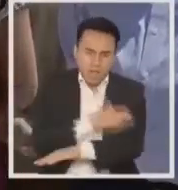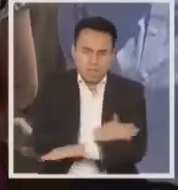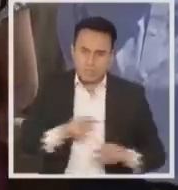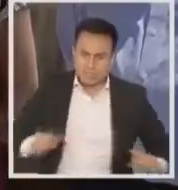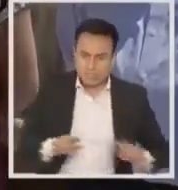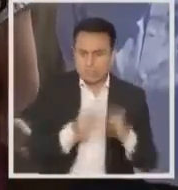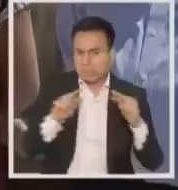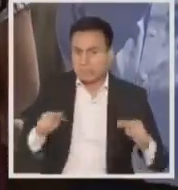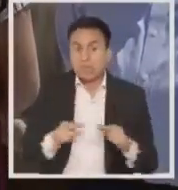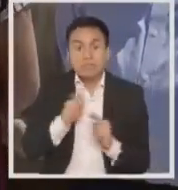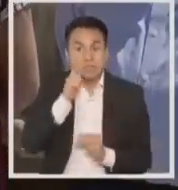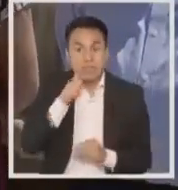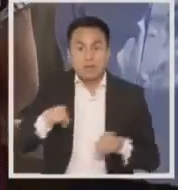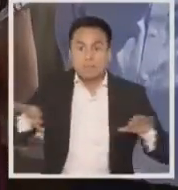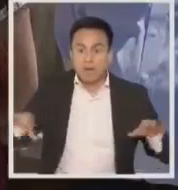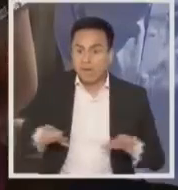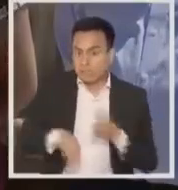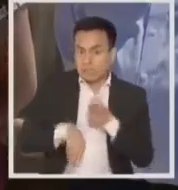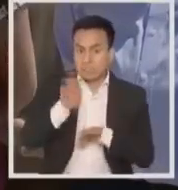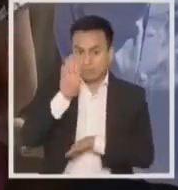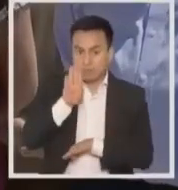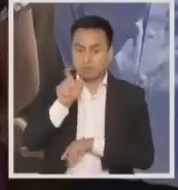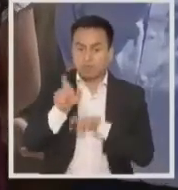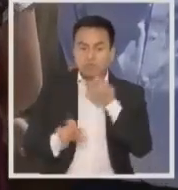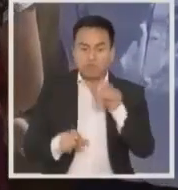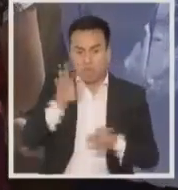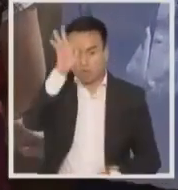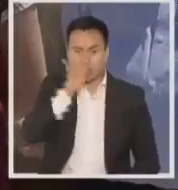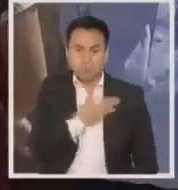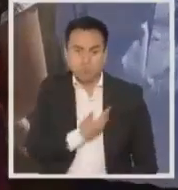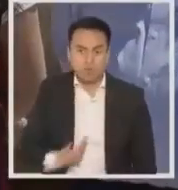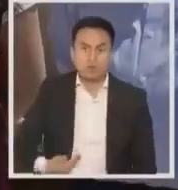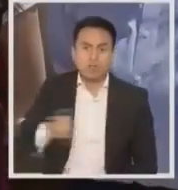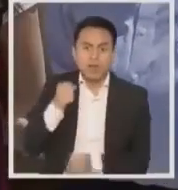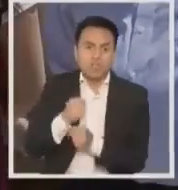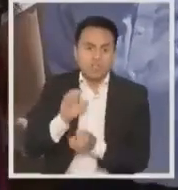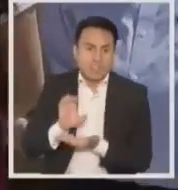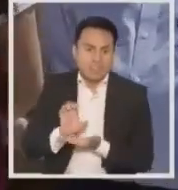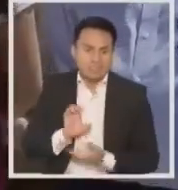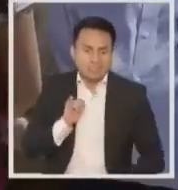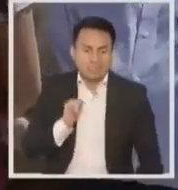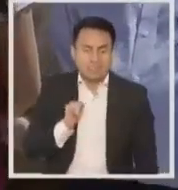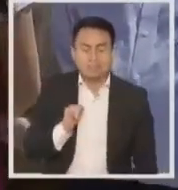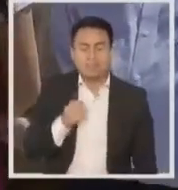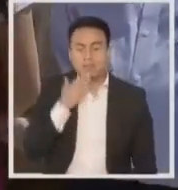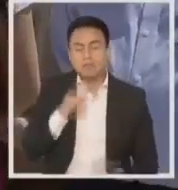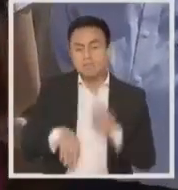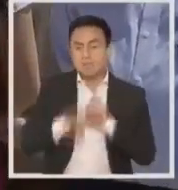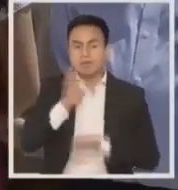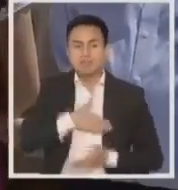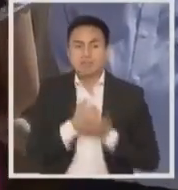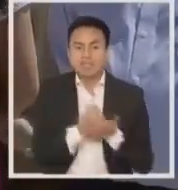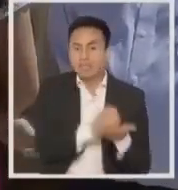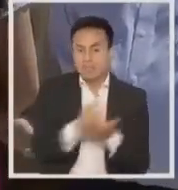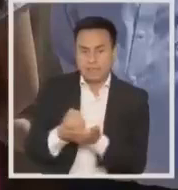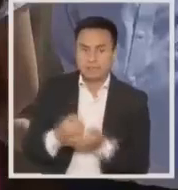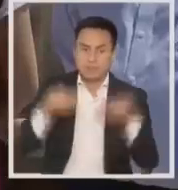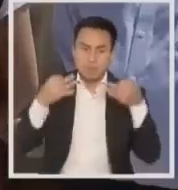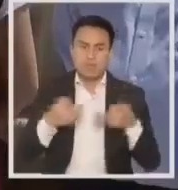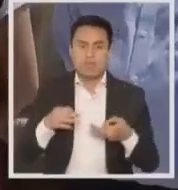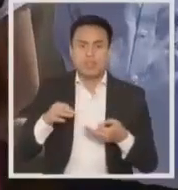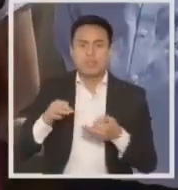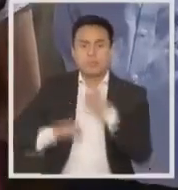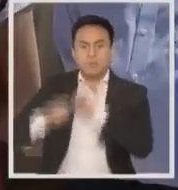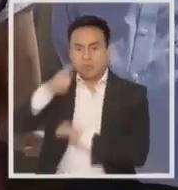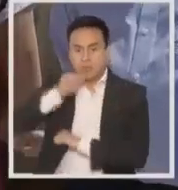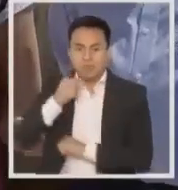a requerir un mayor esfuerzo por parte de los funcionarios públicos, de los trabajadores del Estado, también mayor solidaridad seguramente por parte del